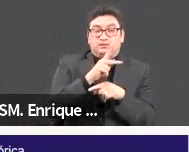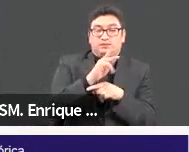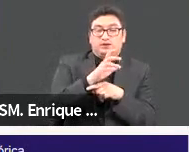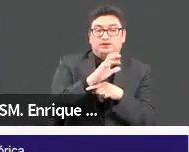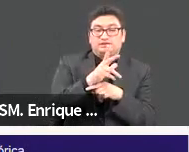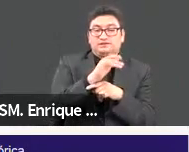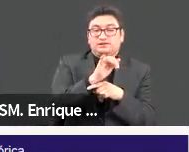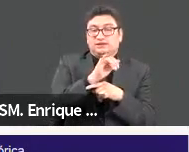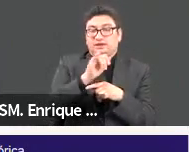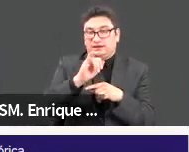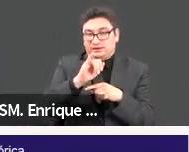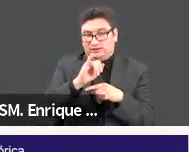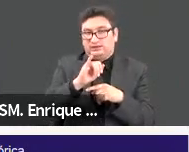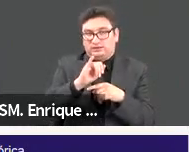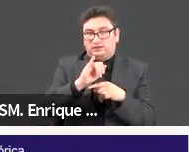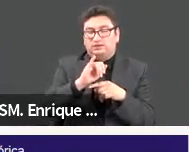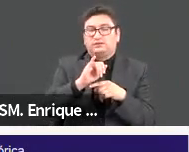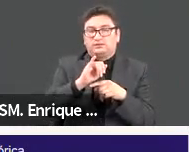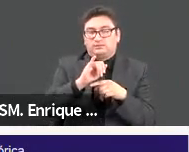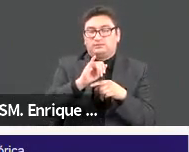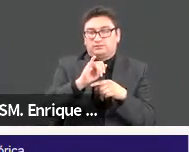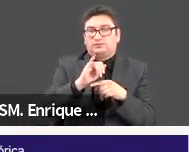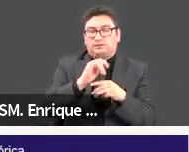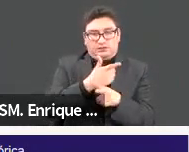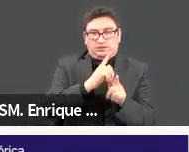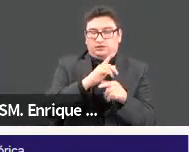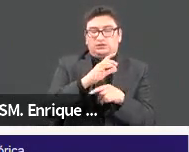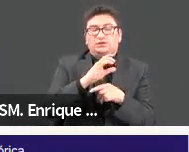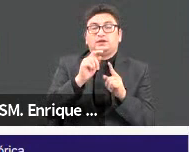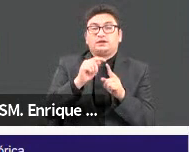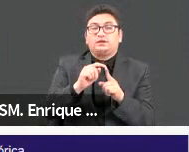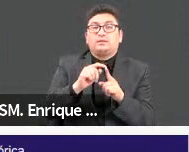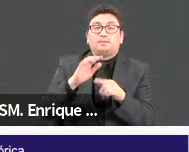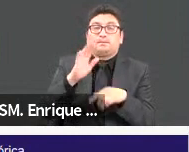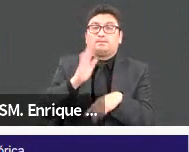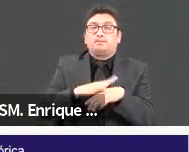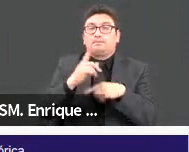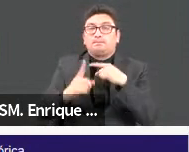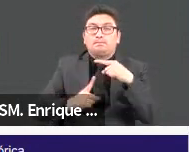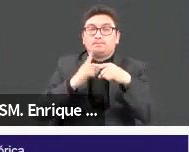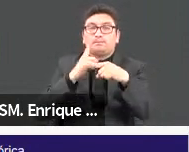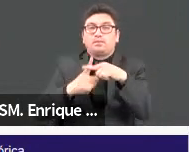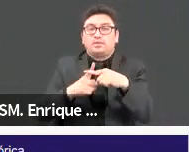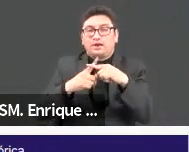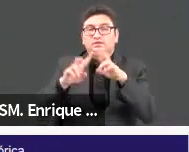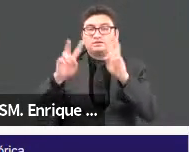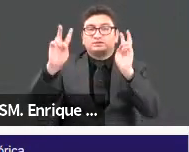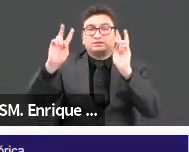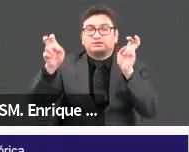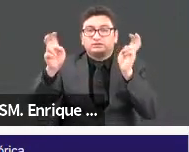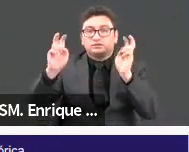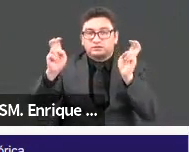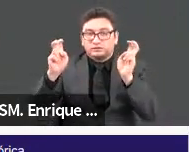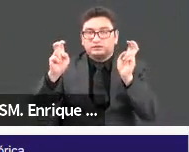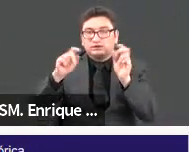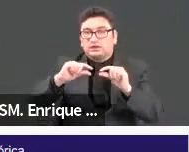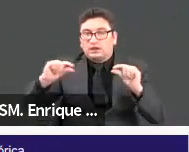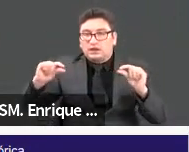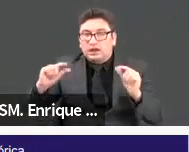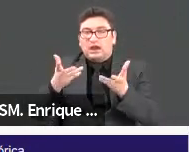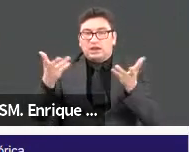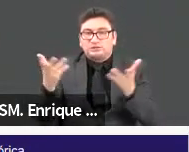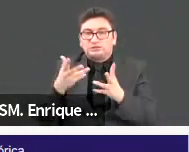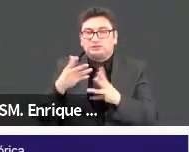con cualquier terminación de esta palabra y la palabra y la frase acción penal, necesariamente las